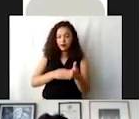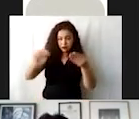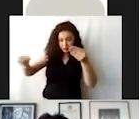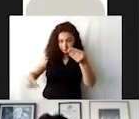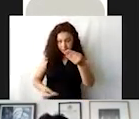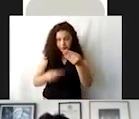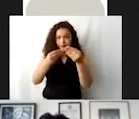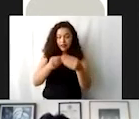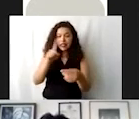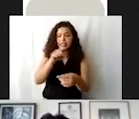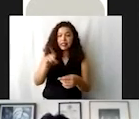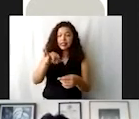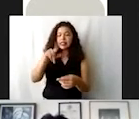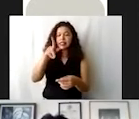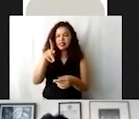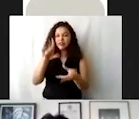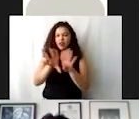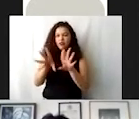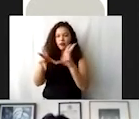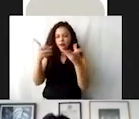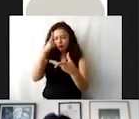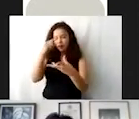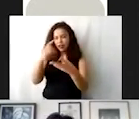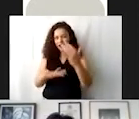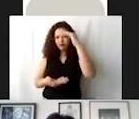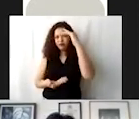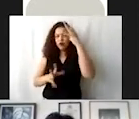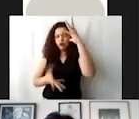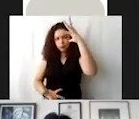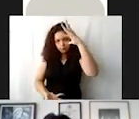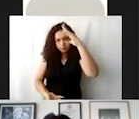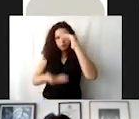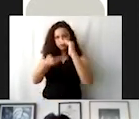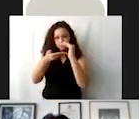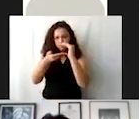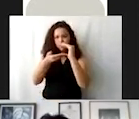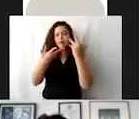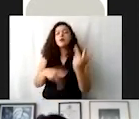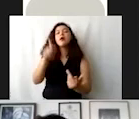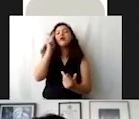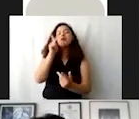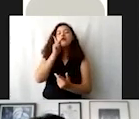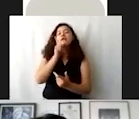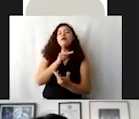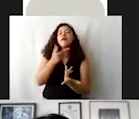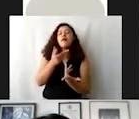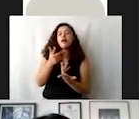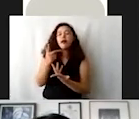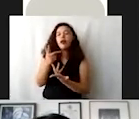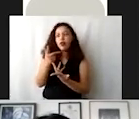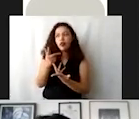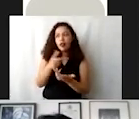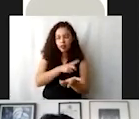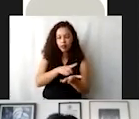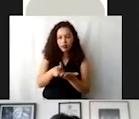zip, los comprimo, ¿sí? Comprimo mi comprobante de domicilio. En el caso de